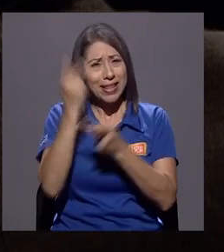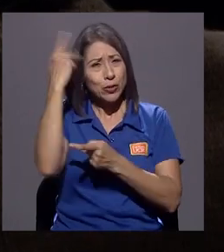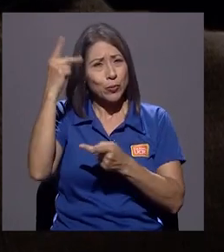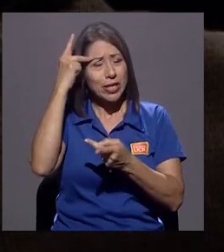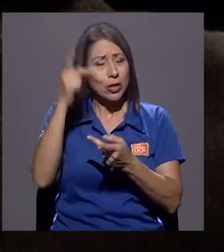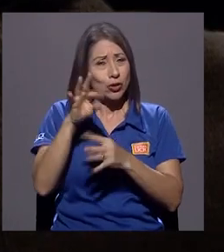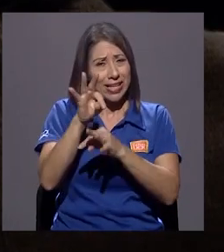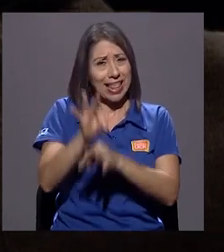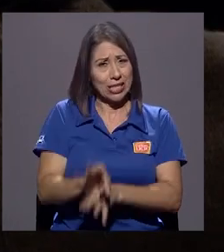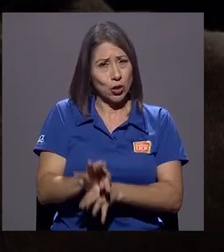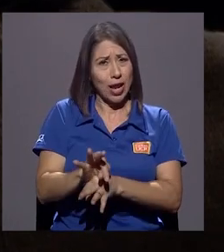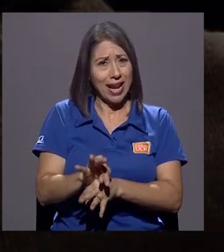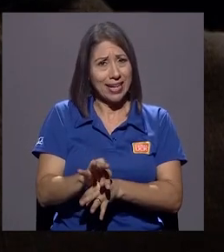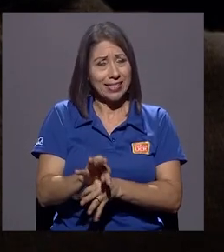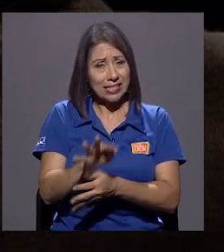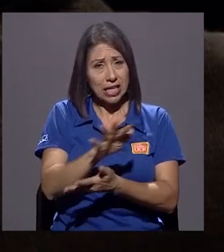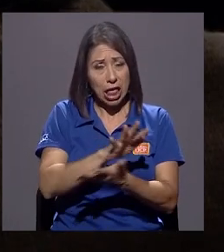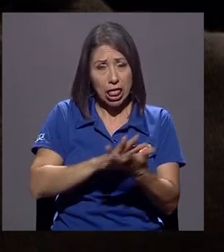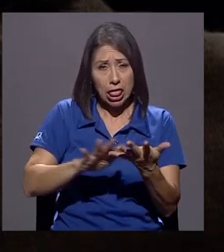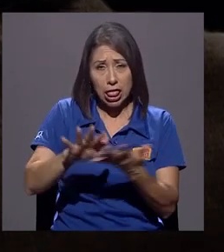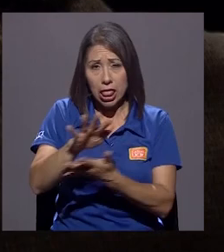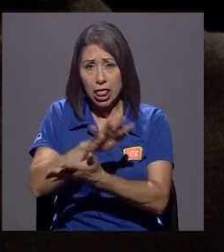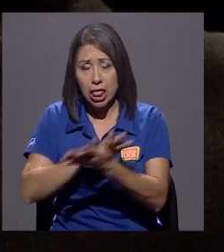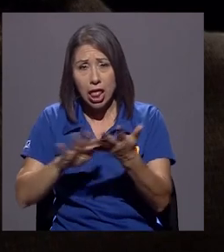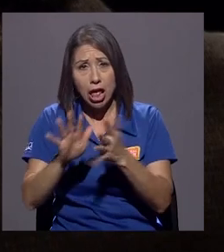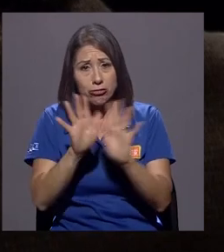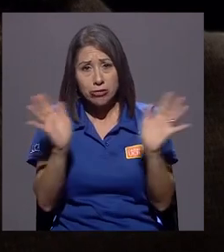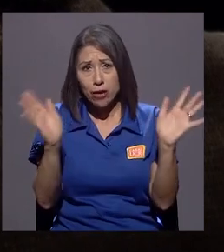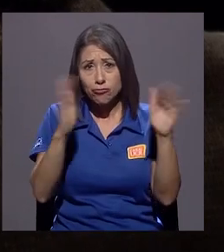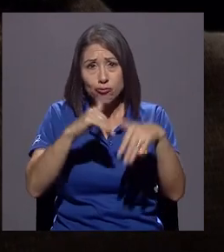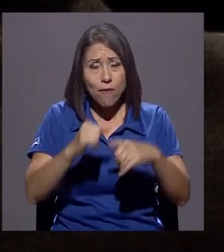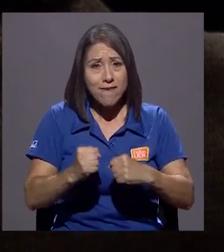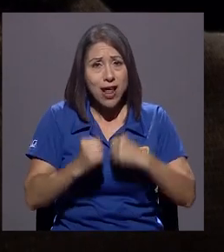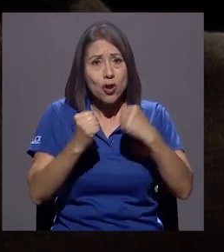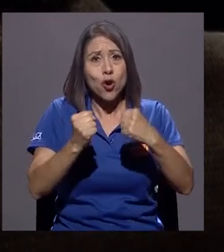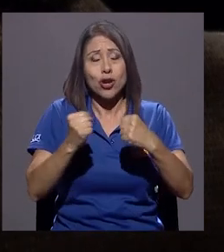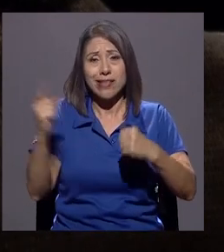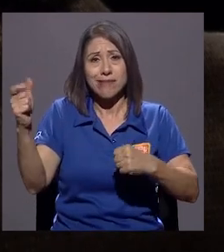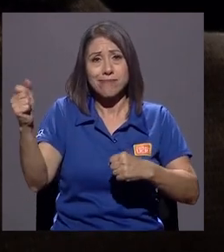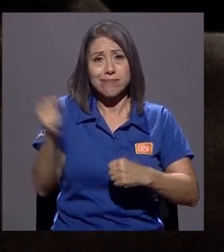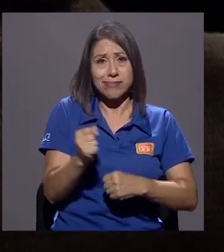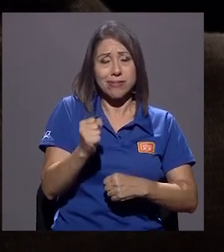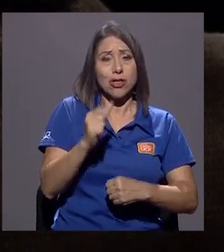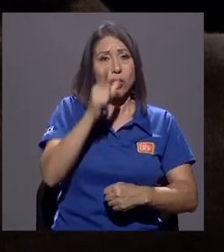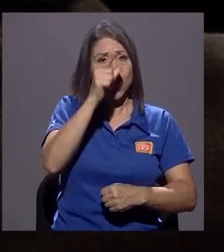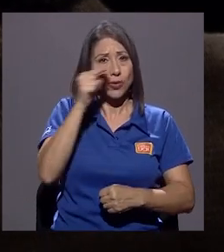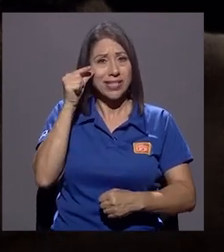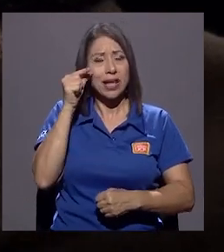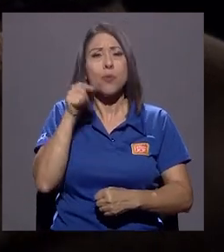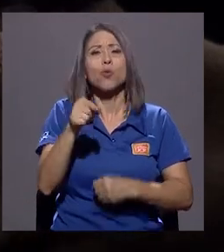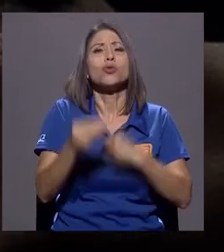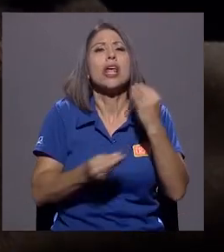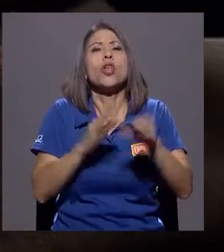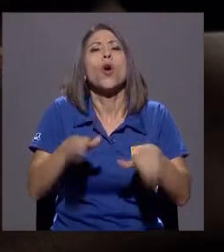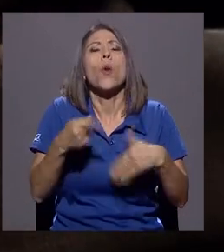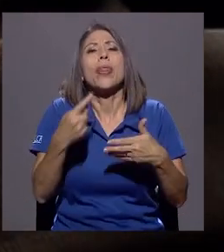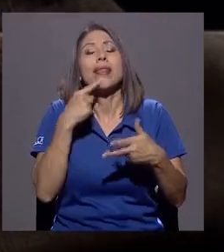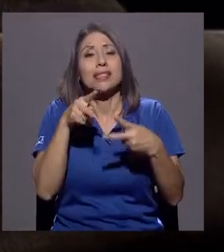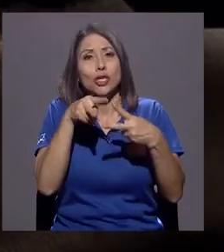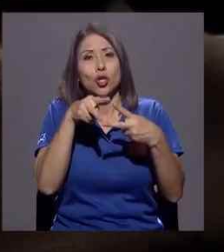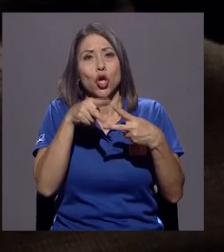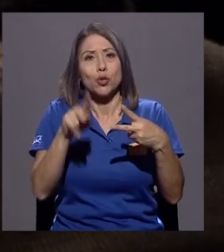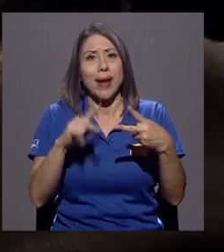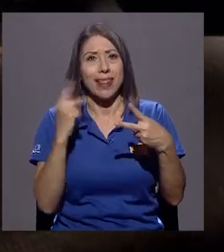increíble en un momento determinado pierden su valor y llega a don luis guillermo como califica usted esos dos partidos porque siguen